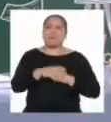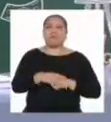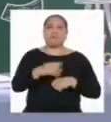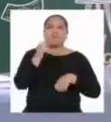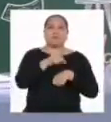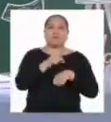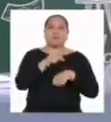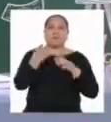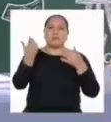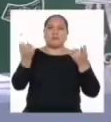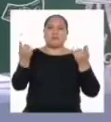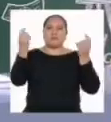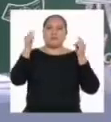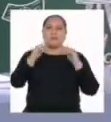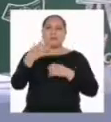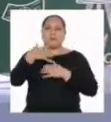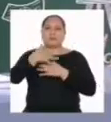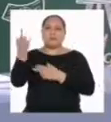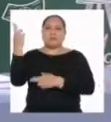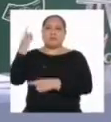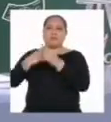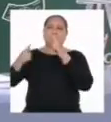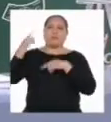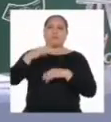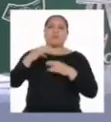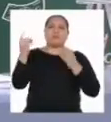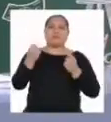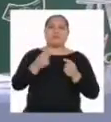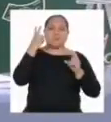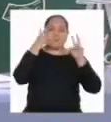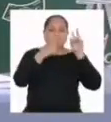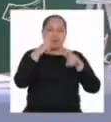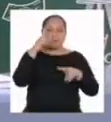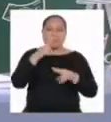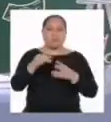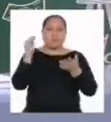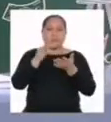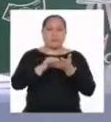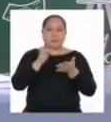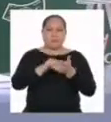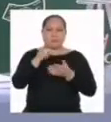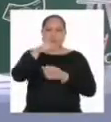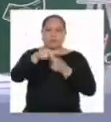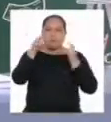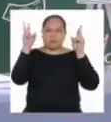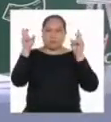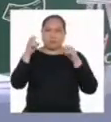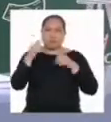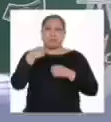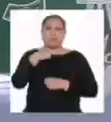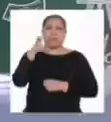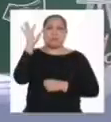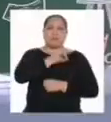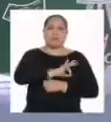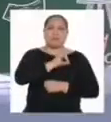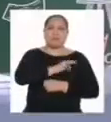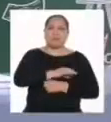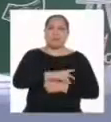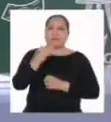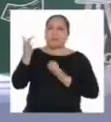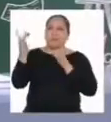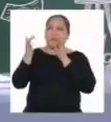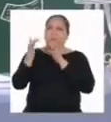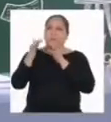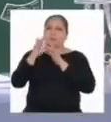ya es hora de ir a un corte y volvemos inmediatamente para descubrir más cosas de este tema. Yo aprovecharé para ver si